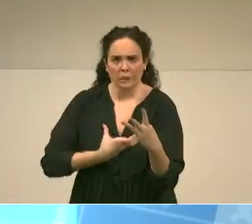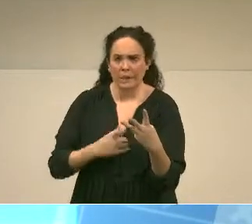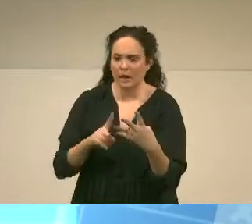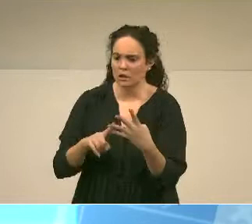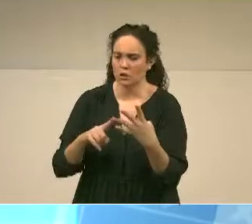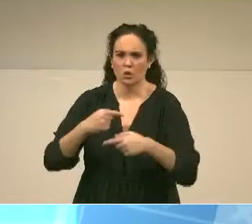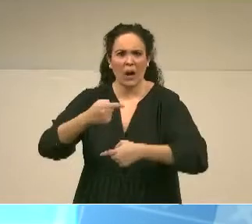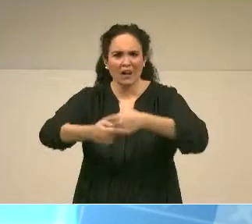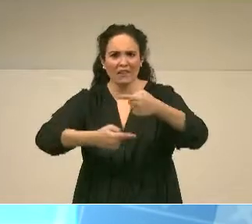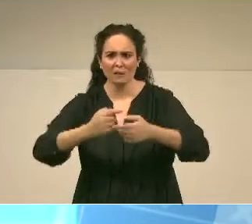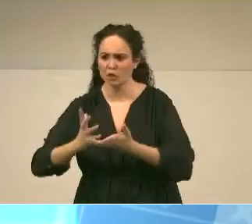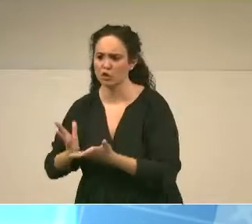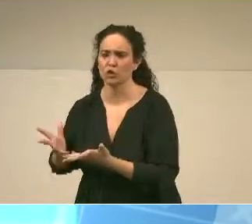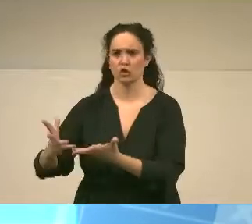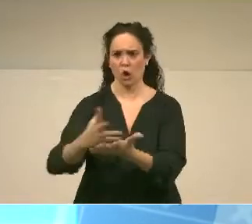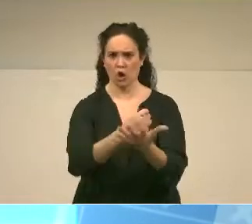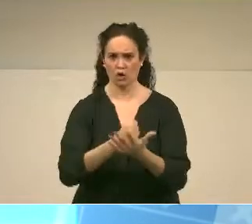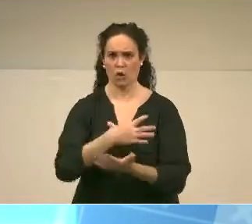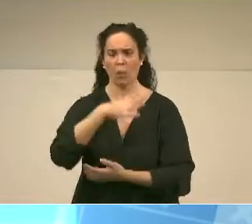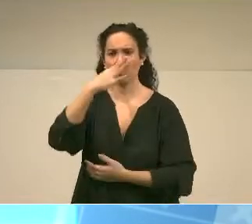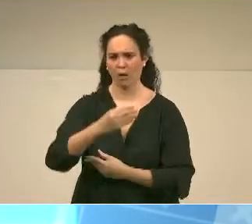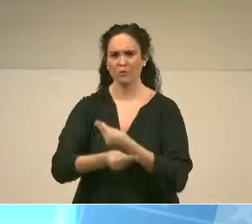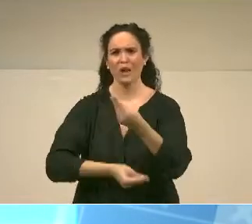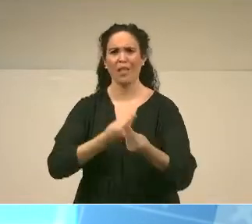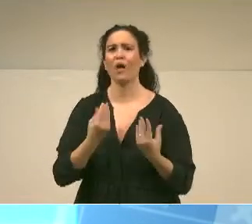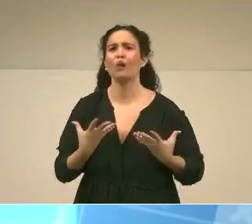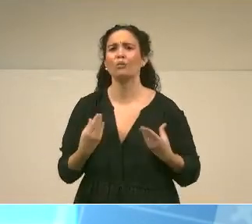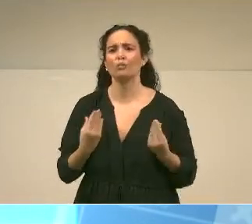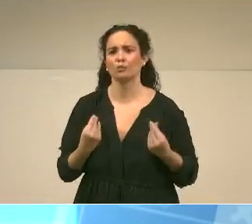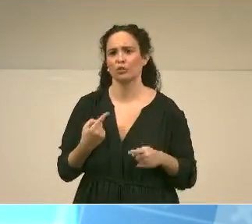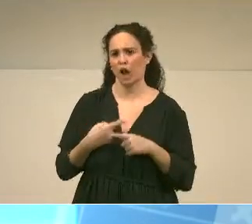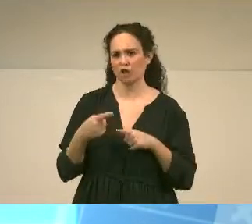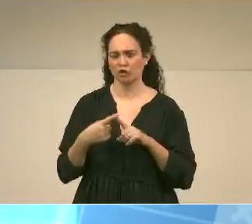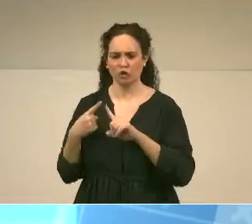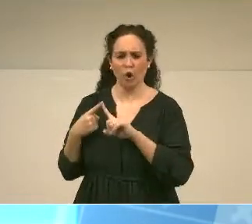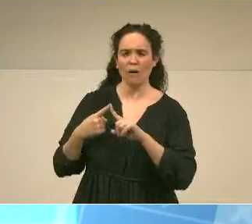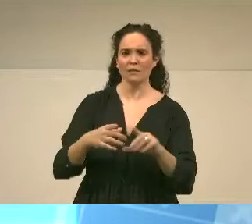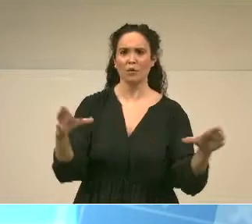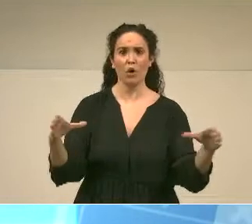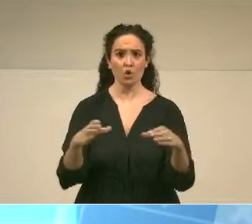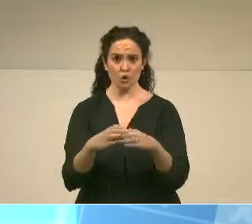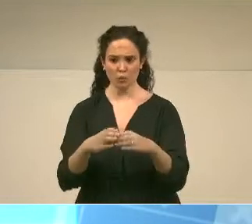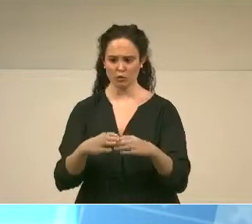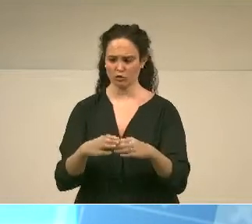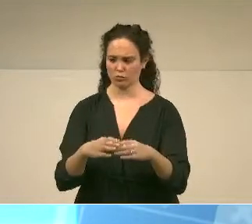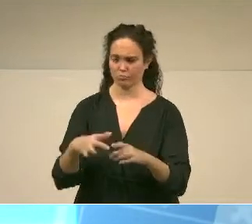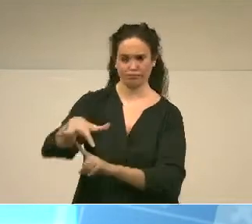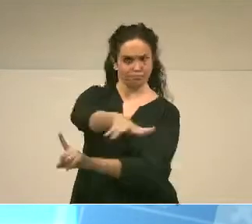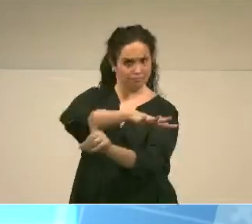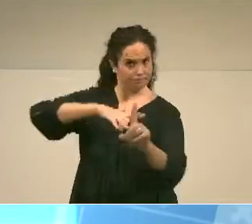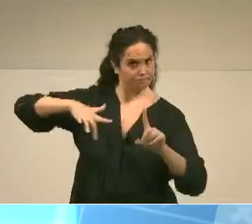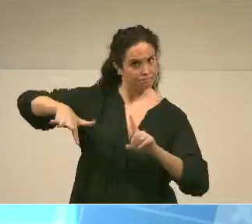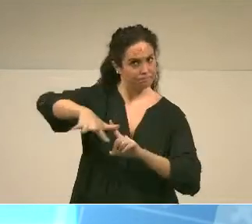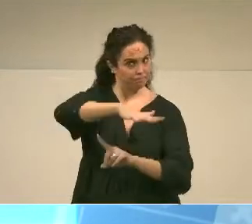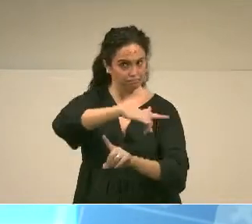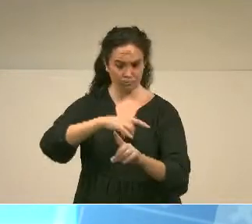como familias, podemos hacer mucho para que todos los colectivos que se mueven a nuestro alrededor y todos los miembros